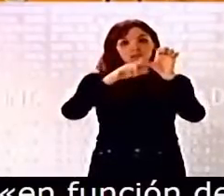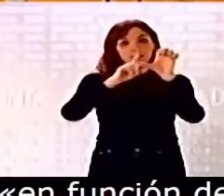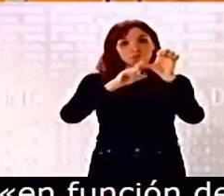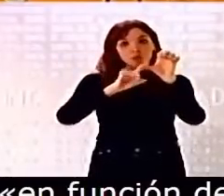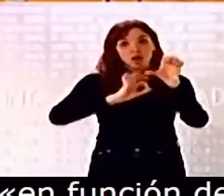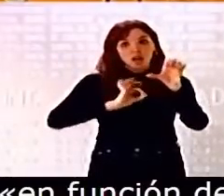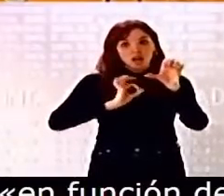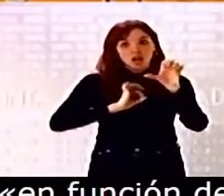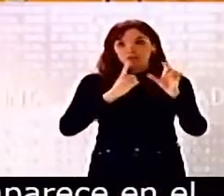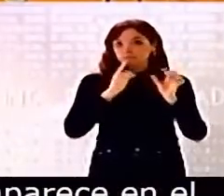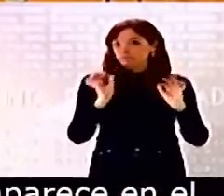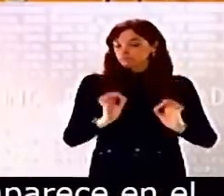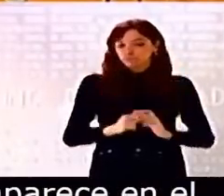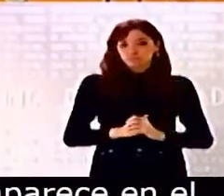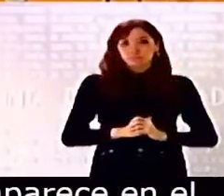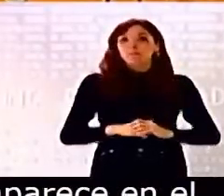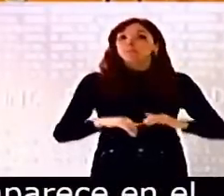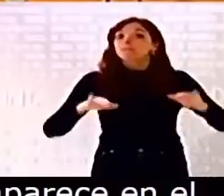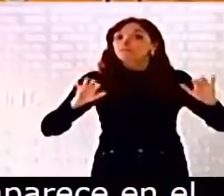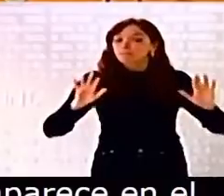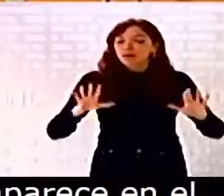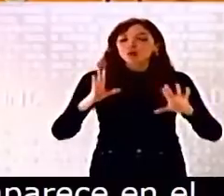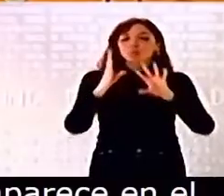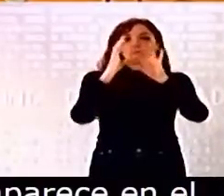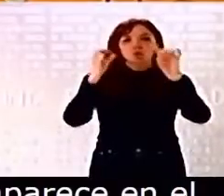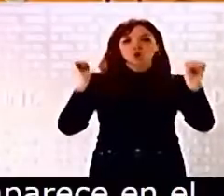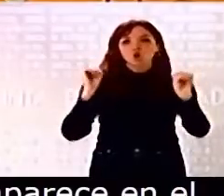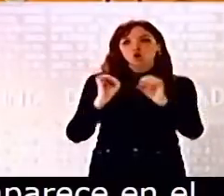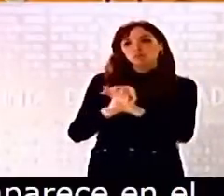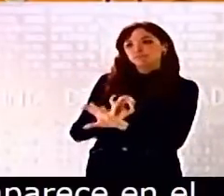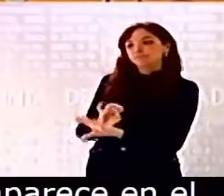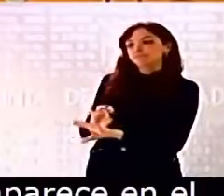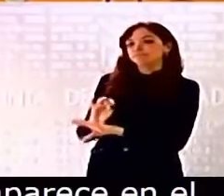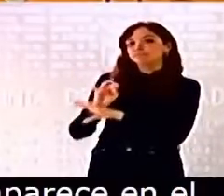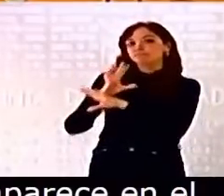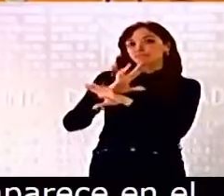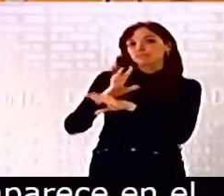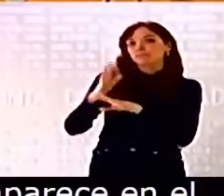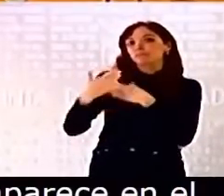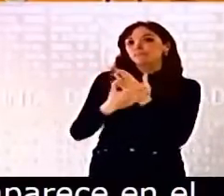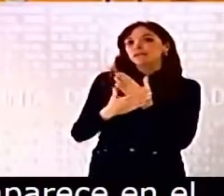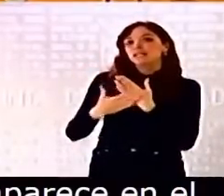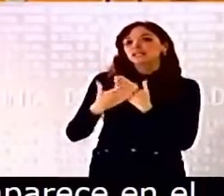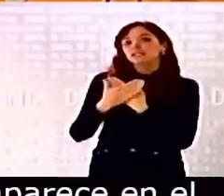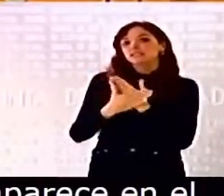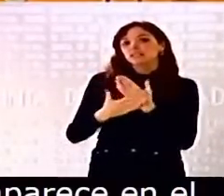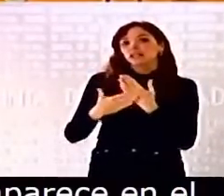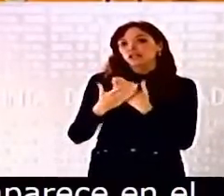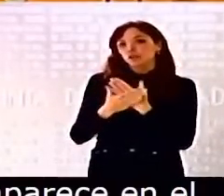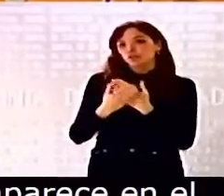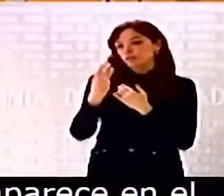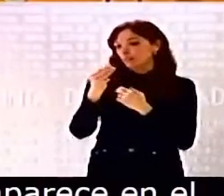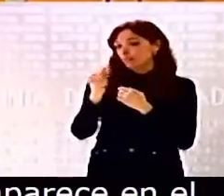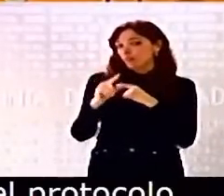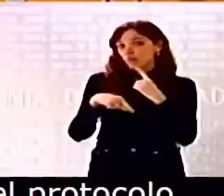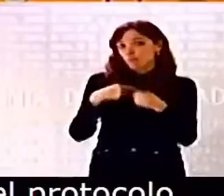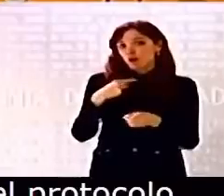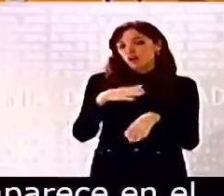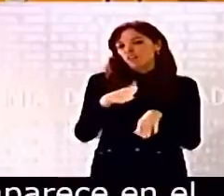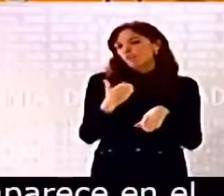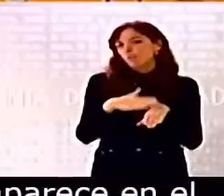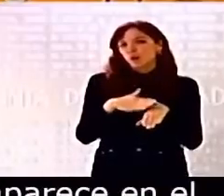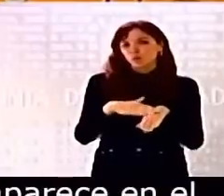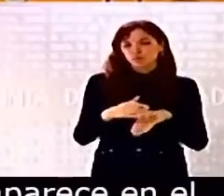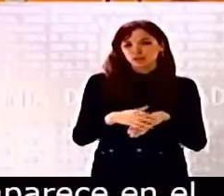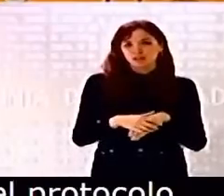enero, pero sí aparece en el protocolo enviado por parte del Ministerio 3 días después. La pregunta es ¿por qué